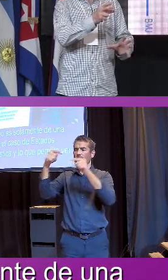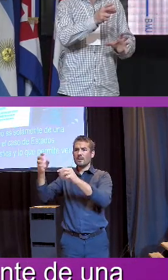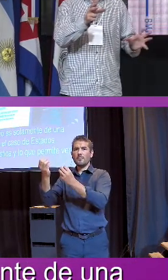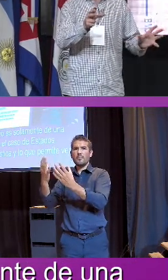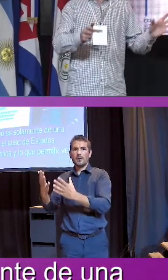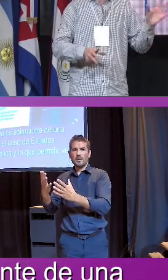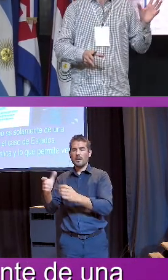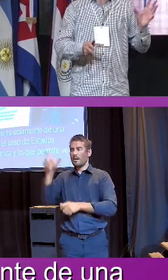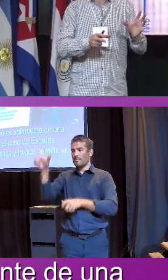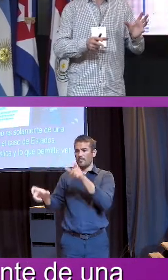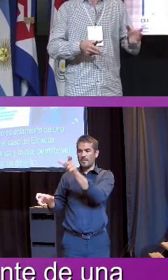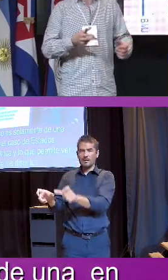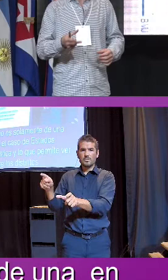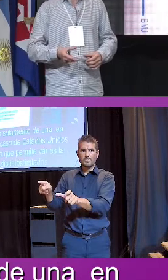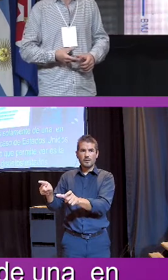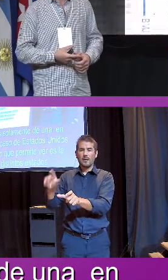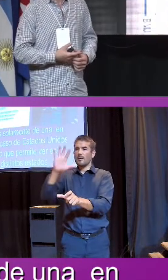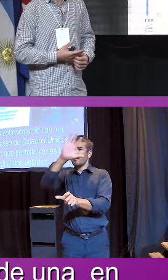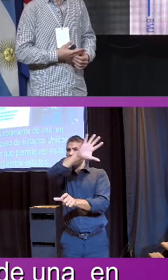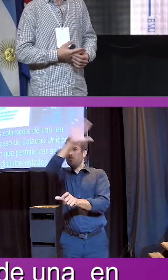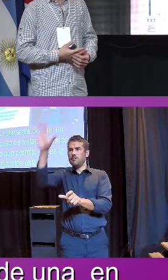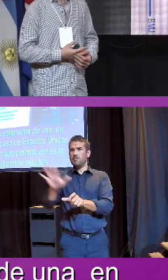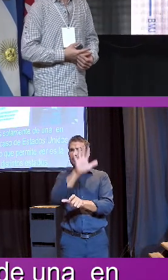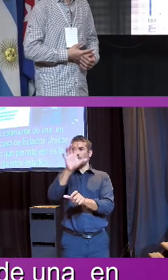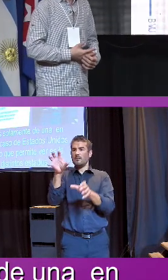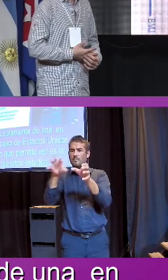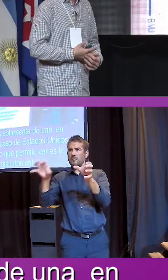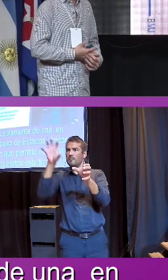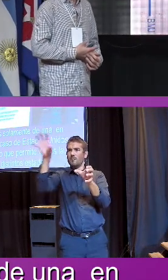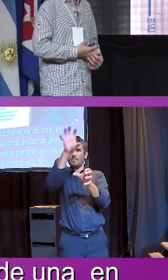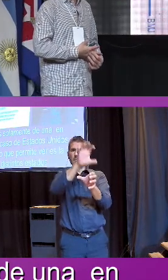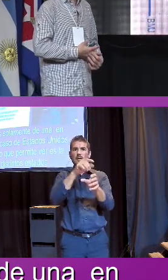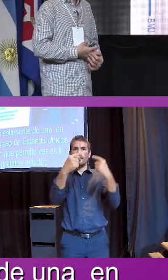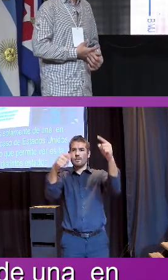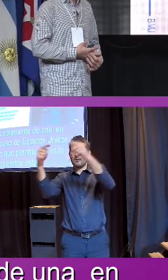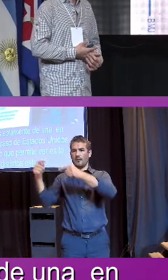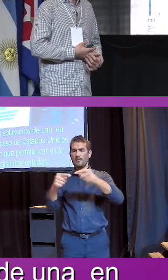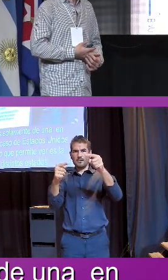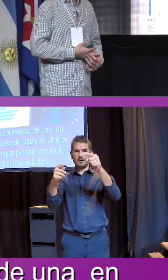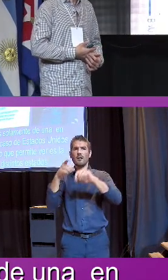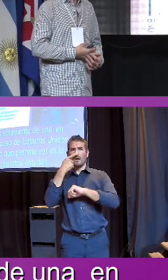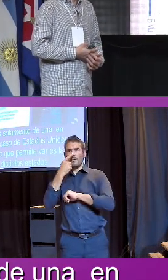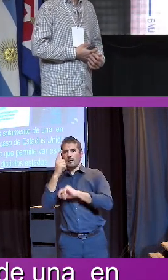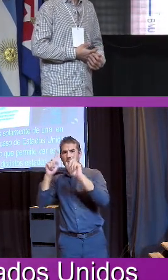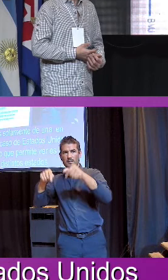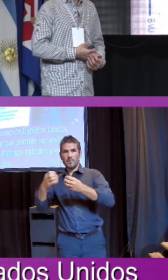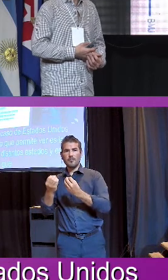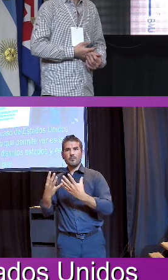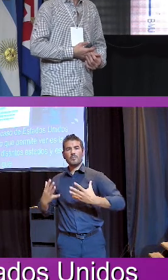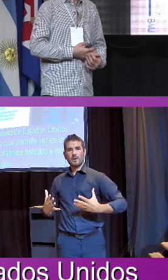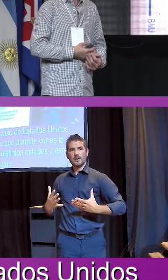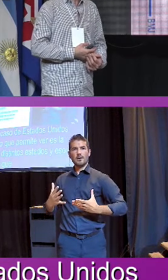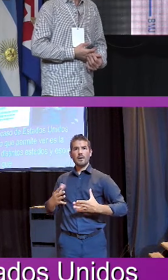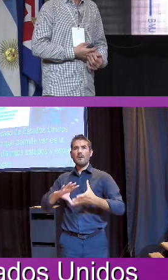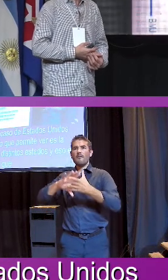prevalencia entre los distintos estados. Y eso es una reflexión interesante porque lo que, digamos,